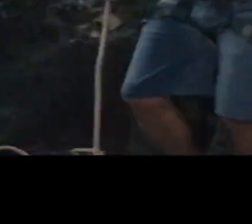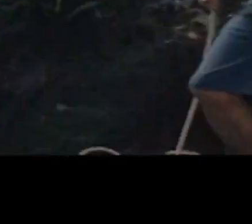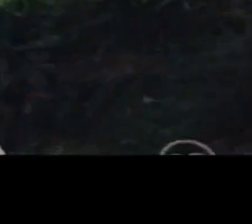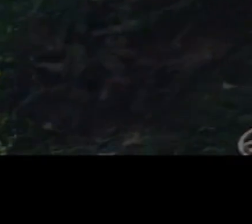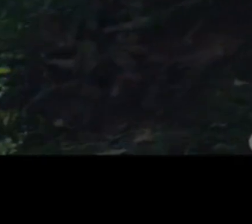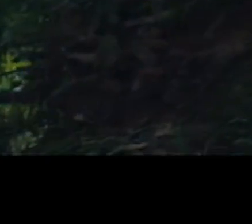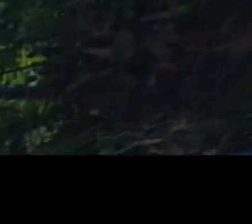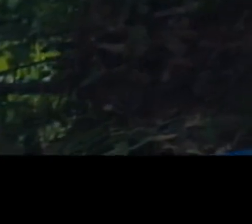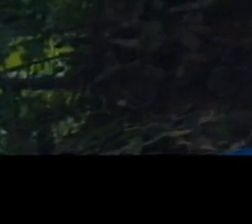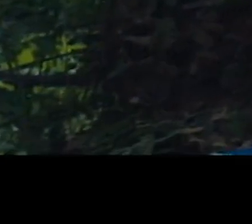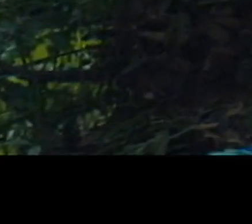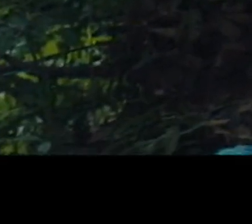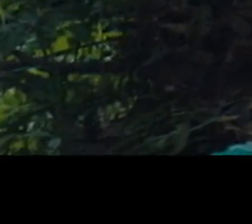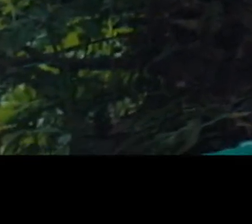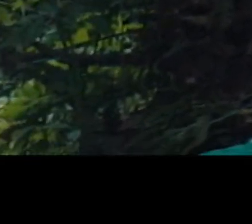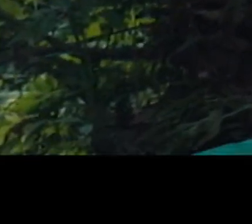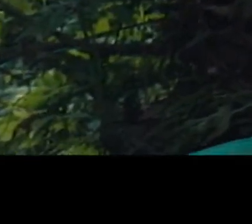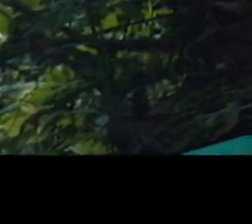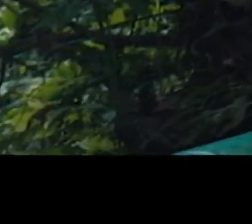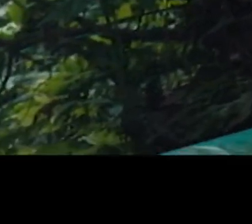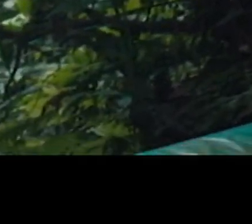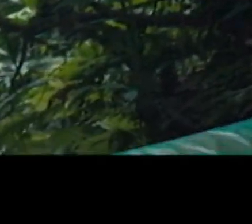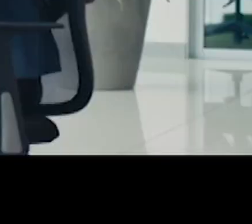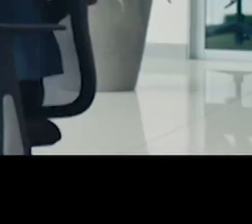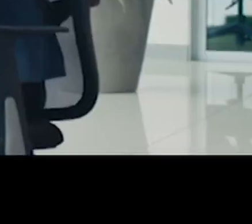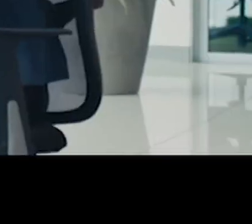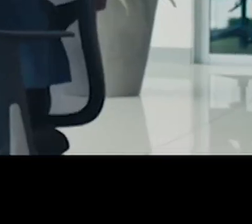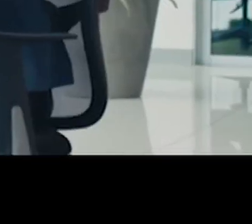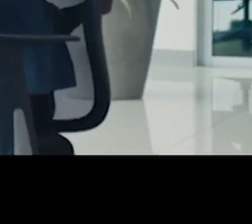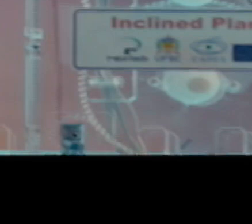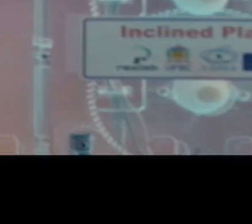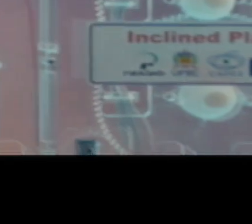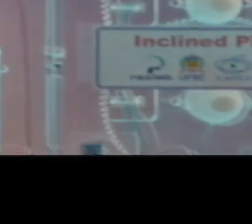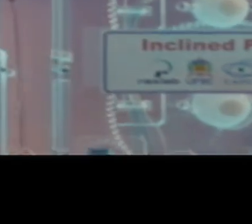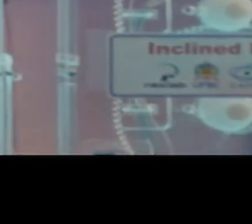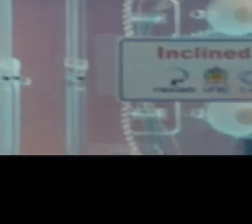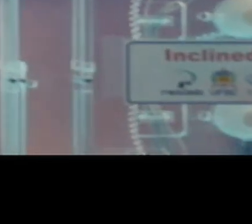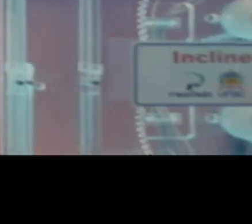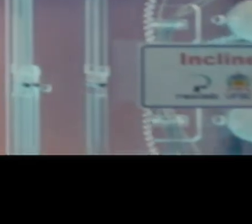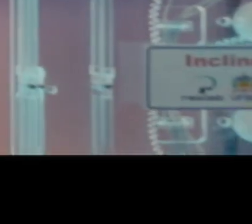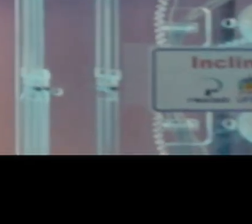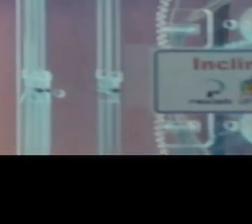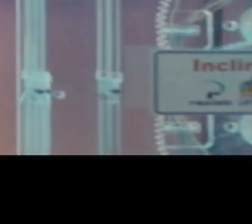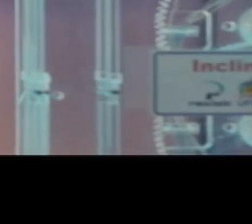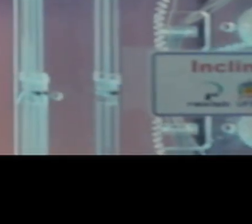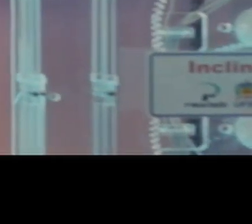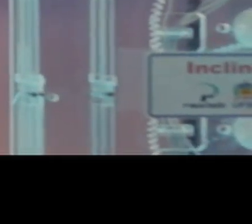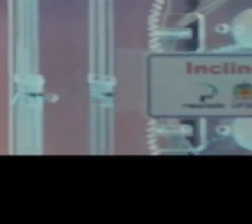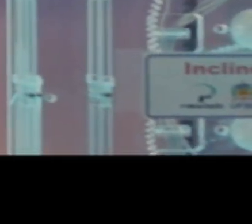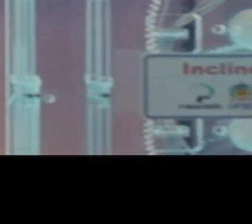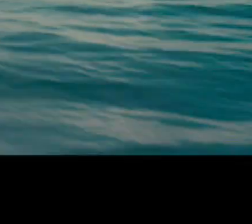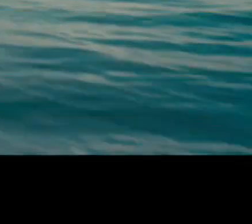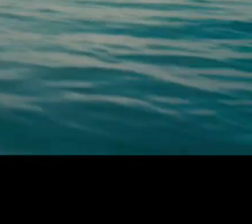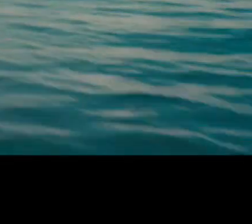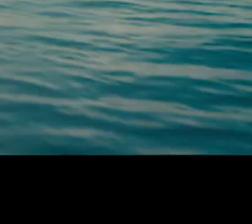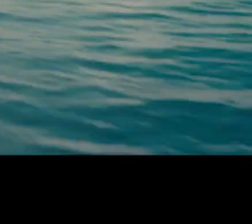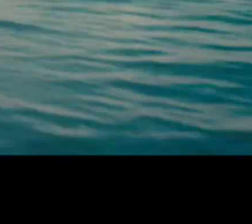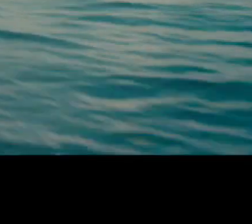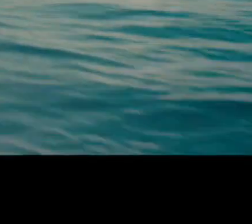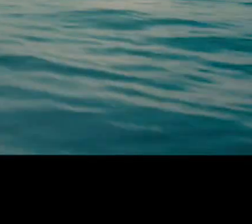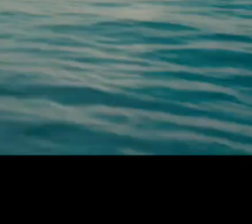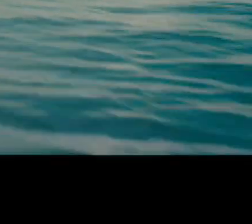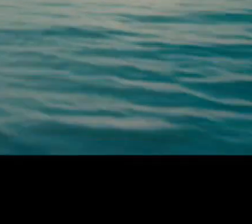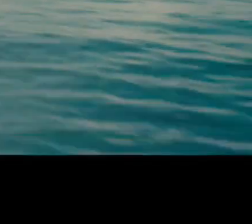UNED. Personas valientes, emprendedoras y autodidactas. Porque para la